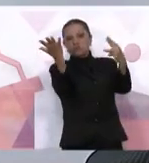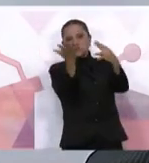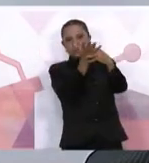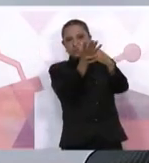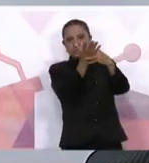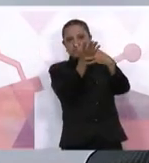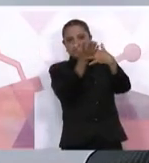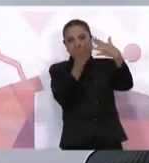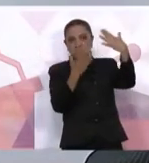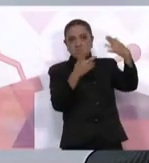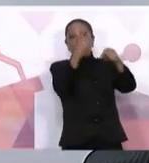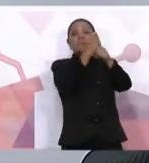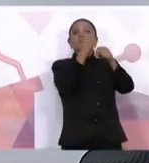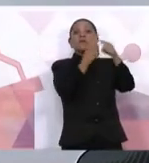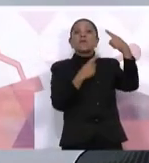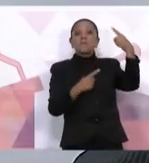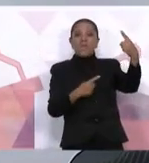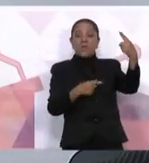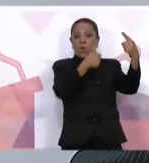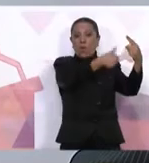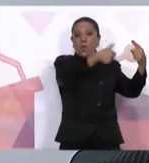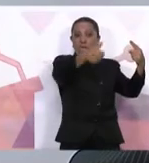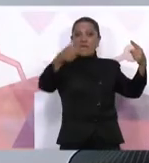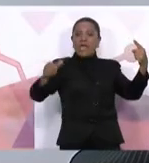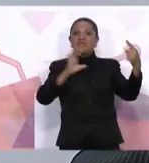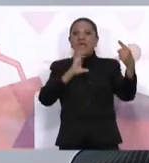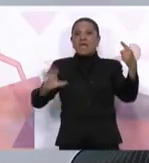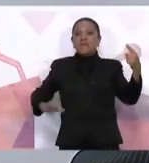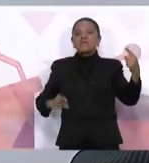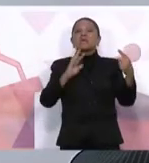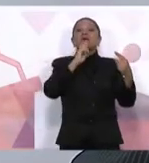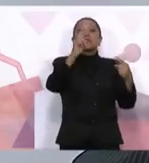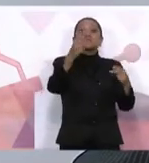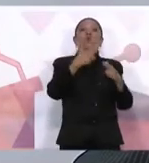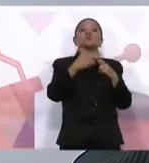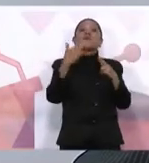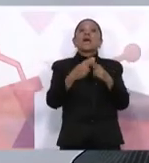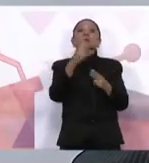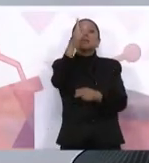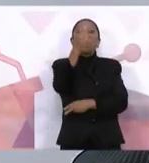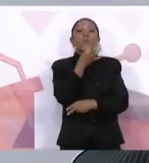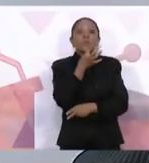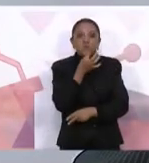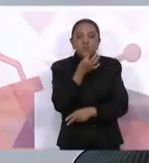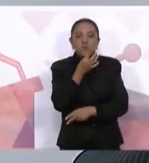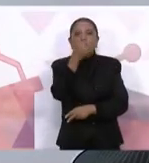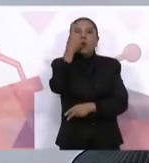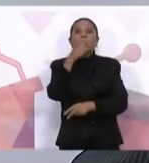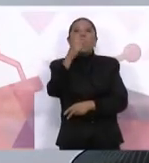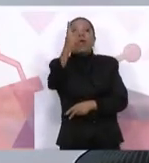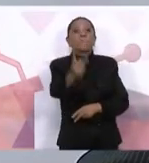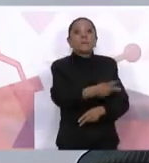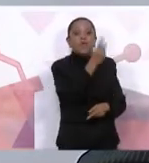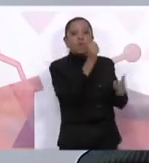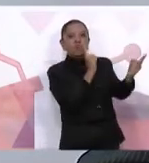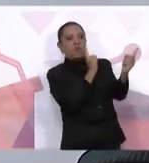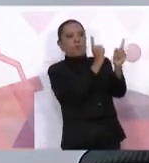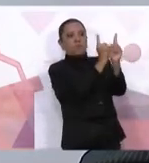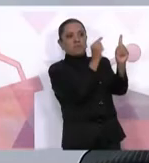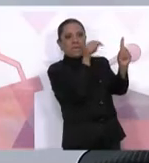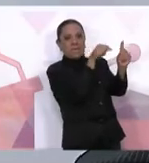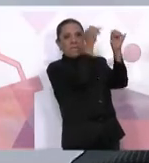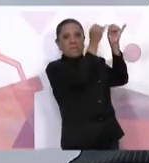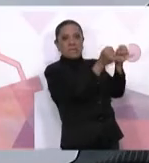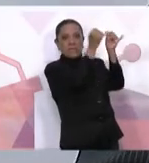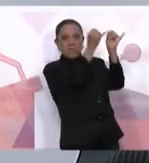donde cada candidato responderá hasta por un minuto a una pregunta directa e individual formulada por